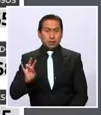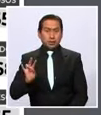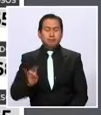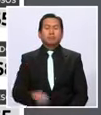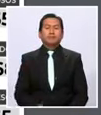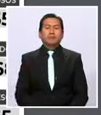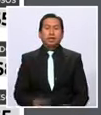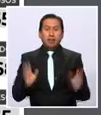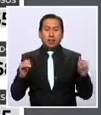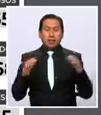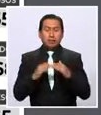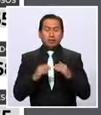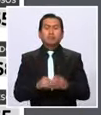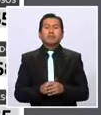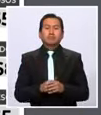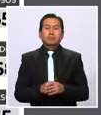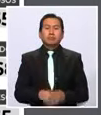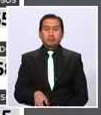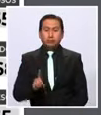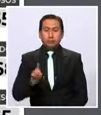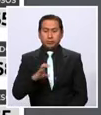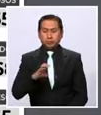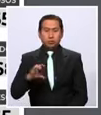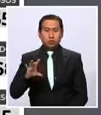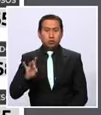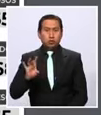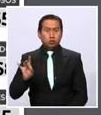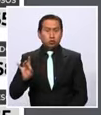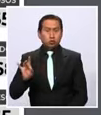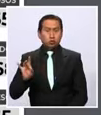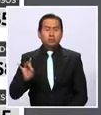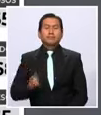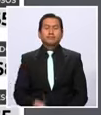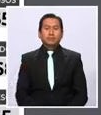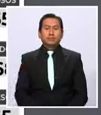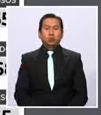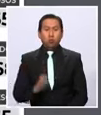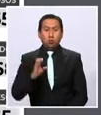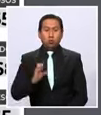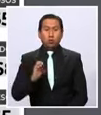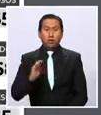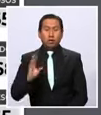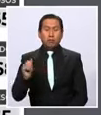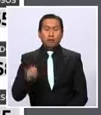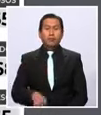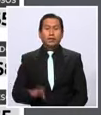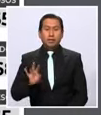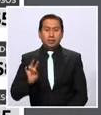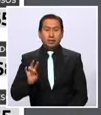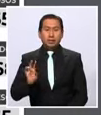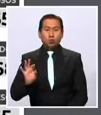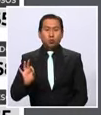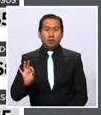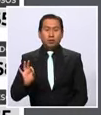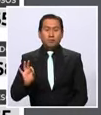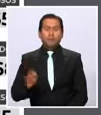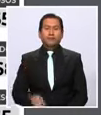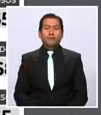la paz 188 cochabamba 79